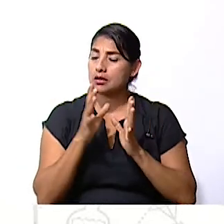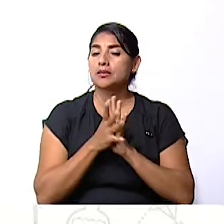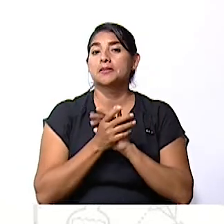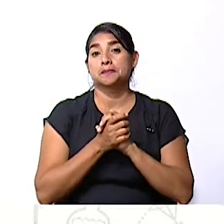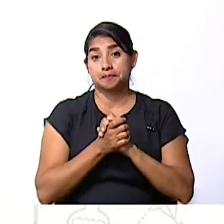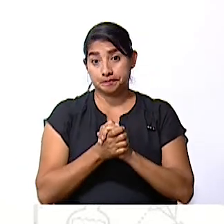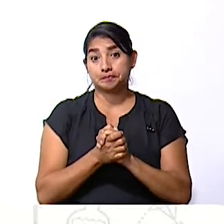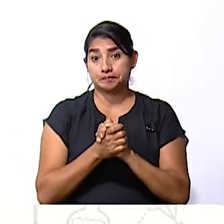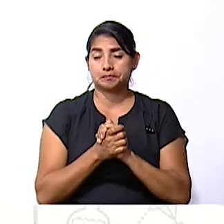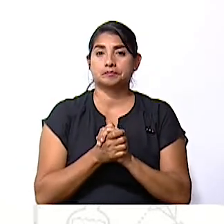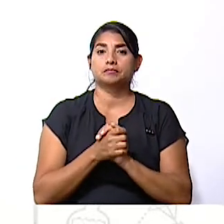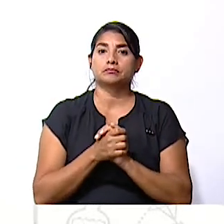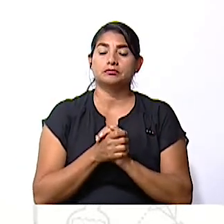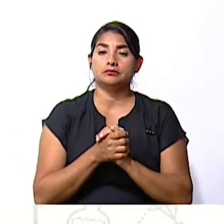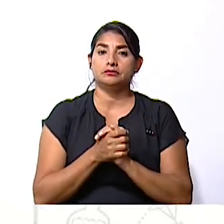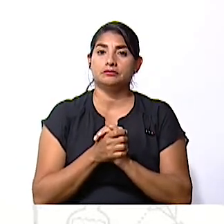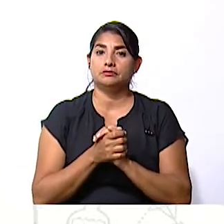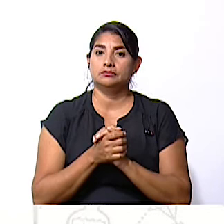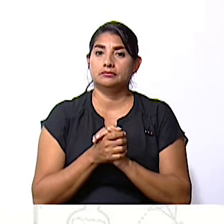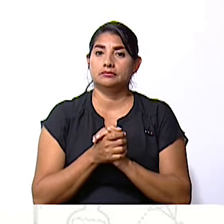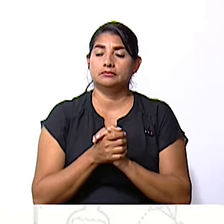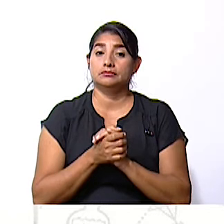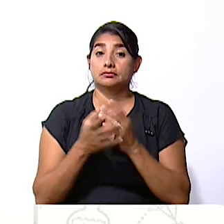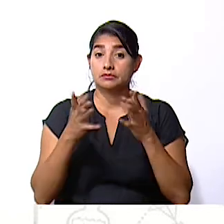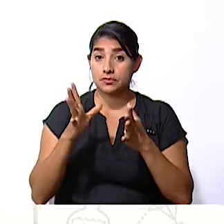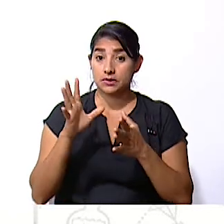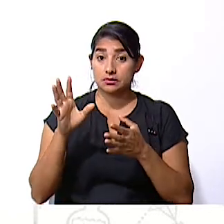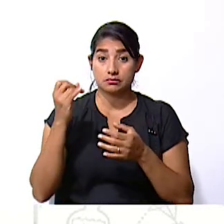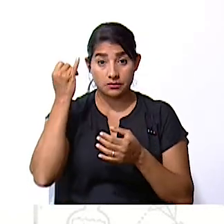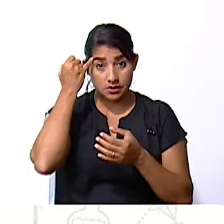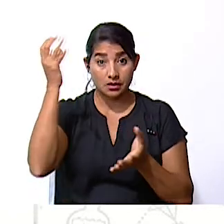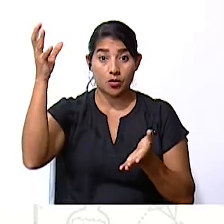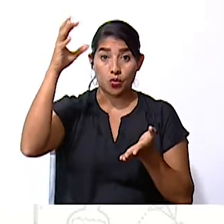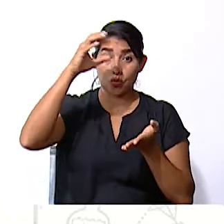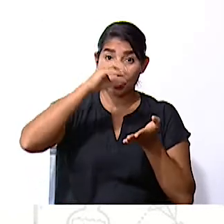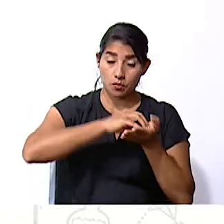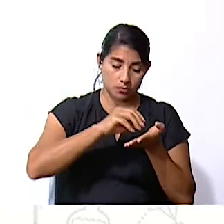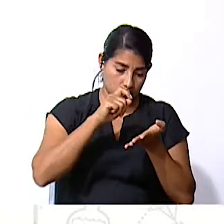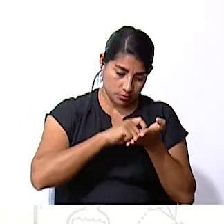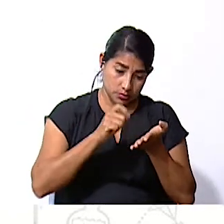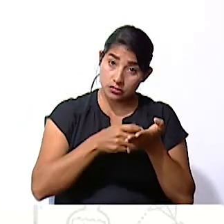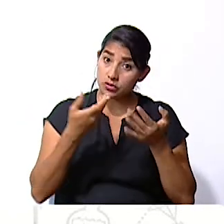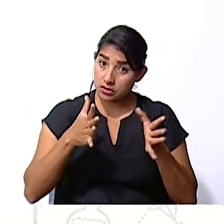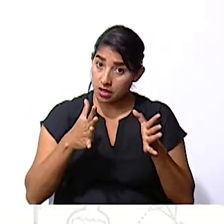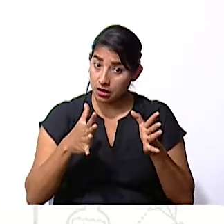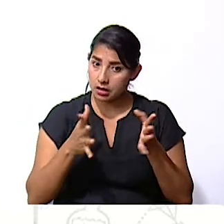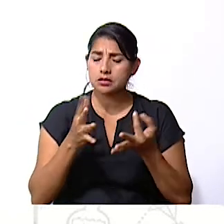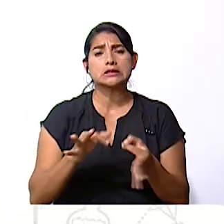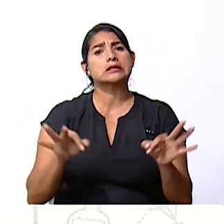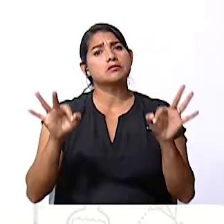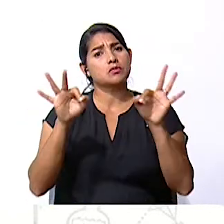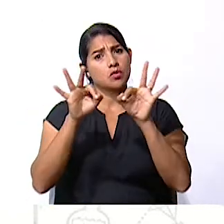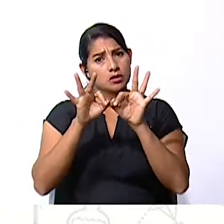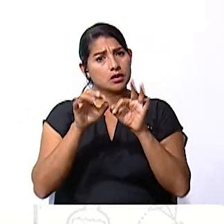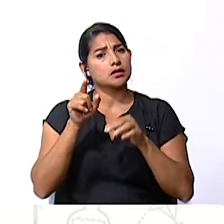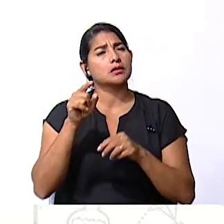Muy bien. ¿La anotaron en sus cuadernos? Es muy